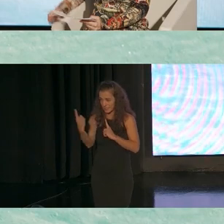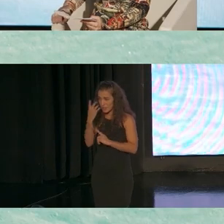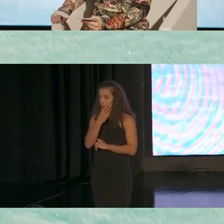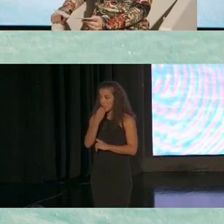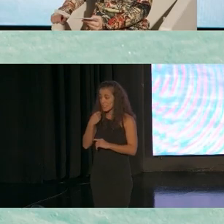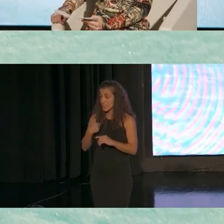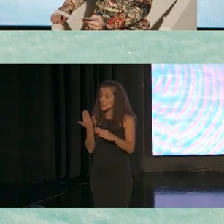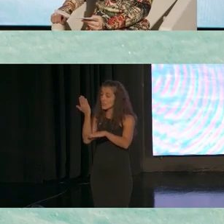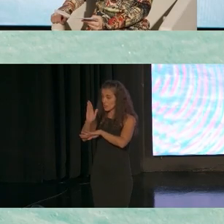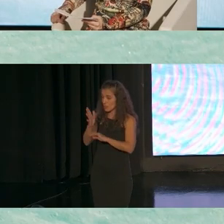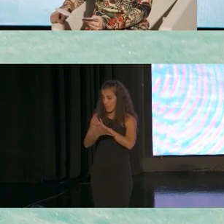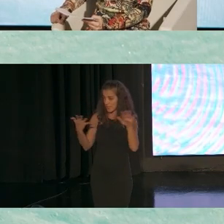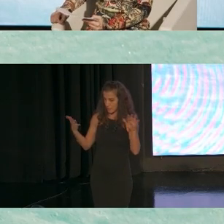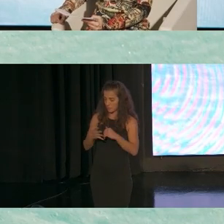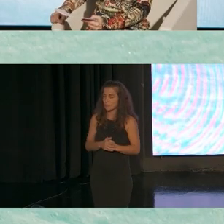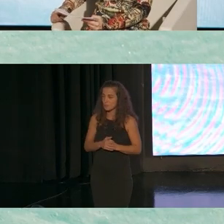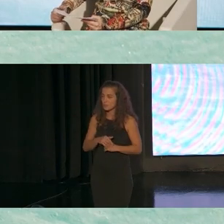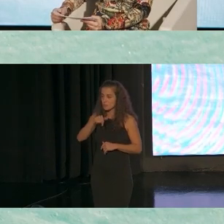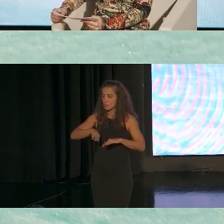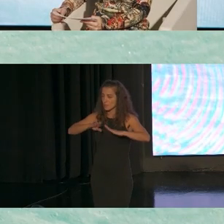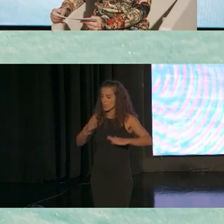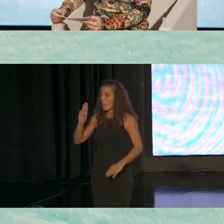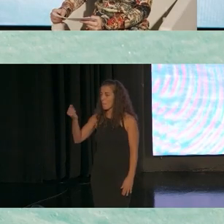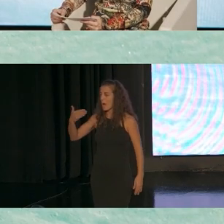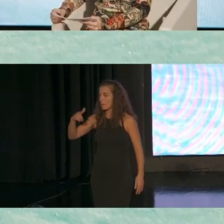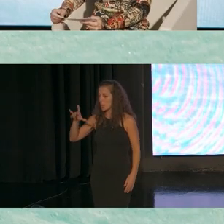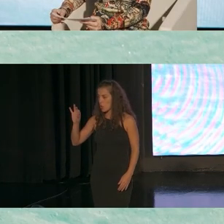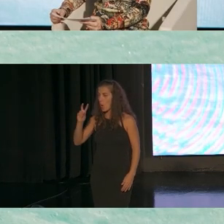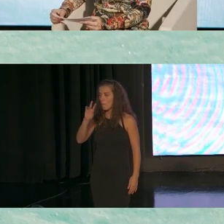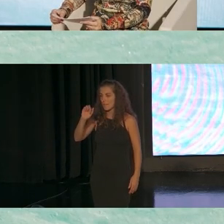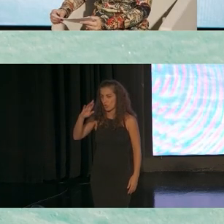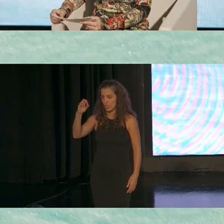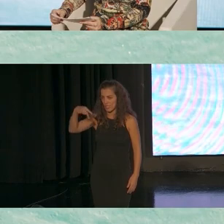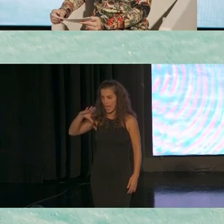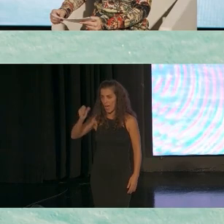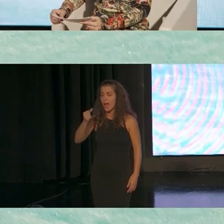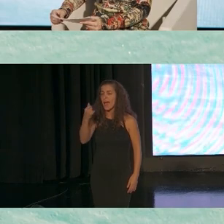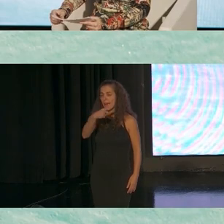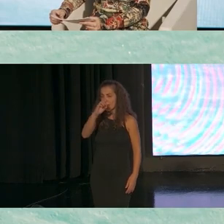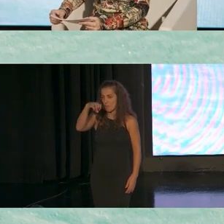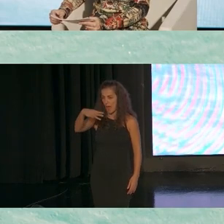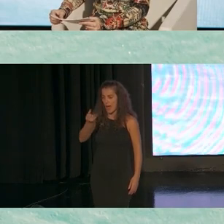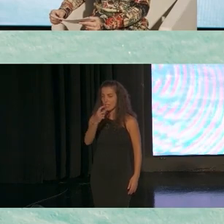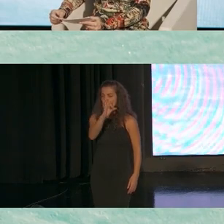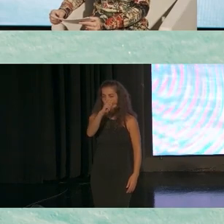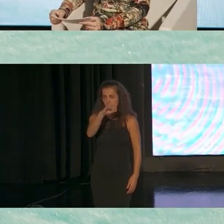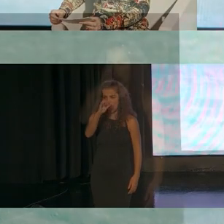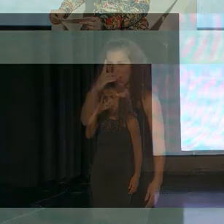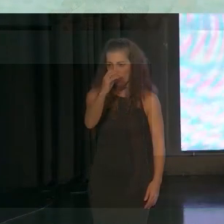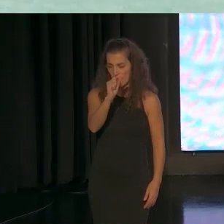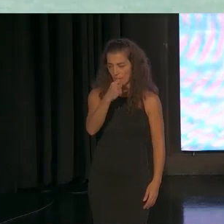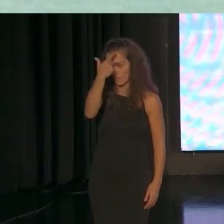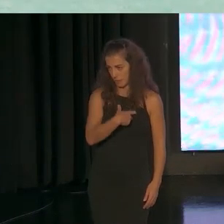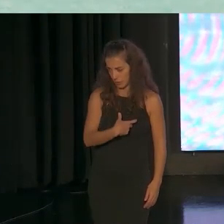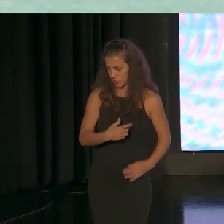presentación rápida estamos en la mesa Pablo Verónica Gema soledad y una